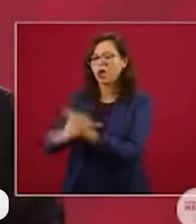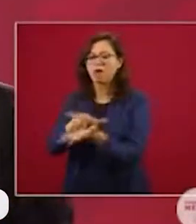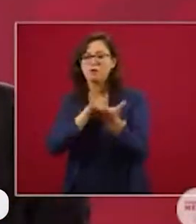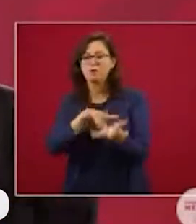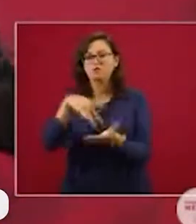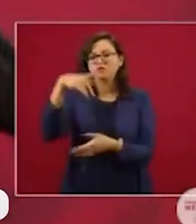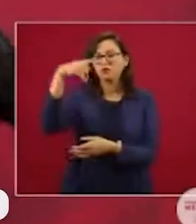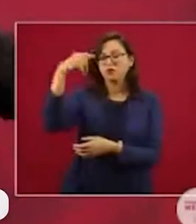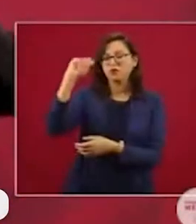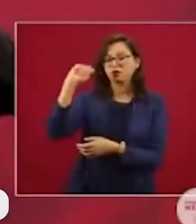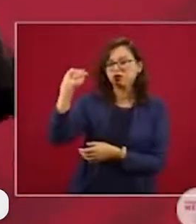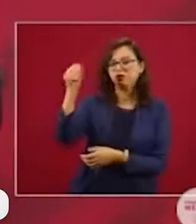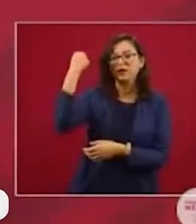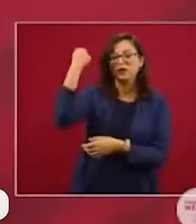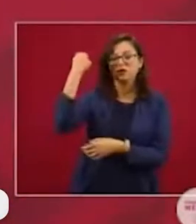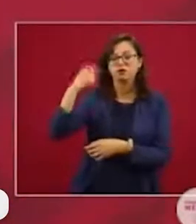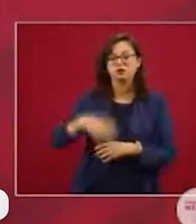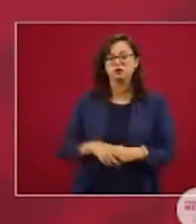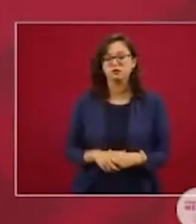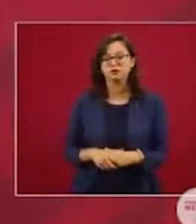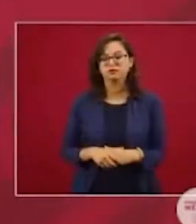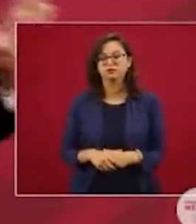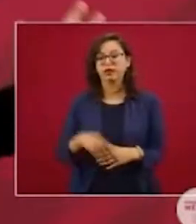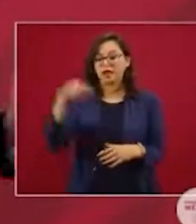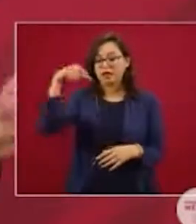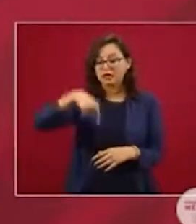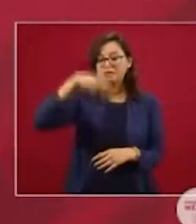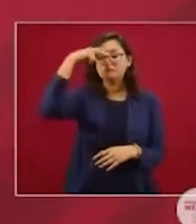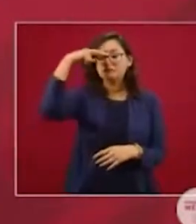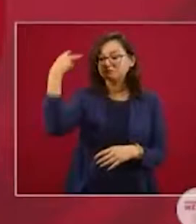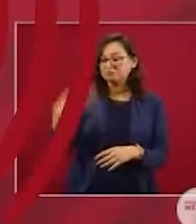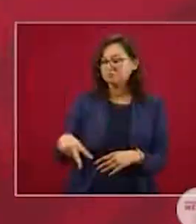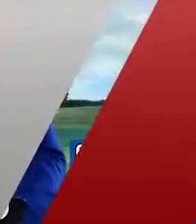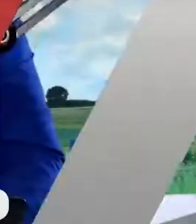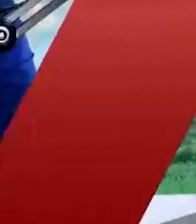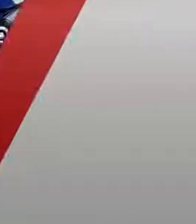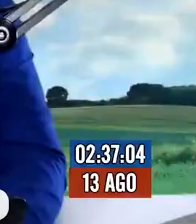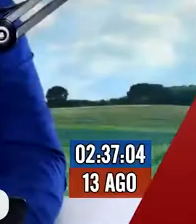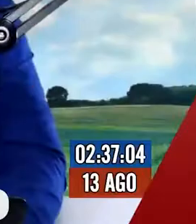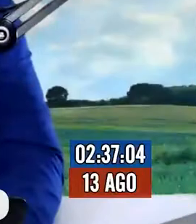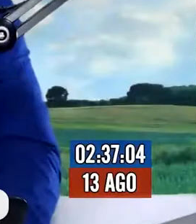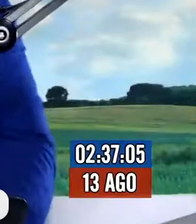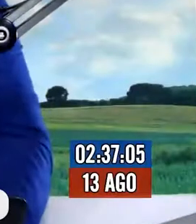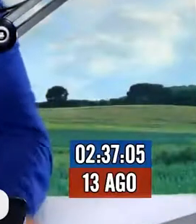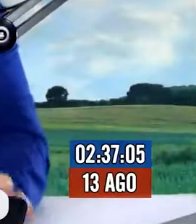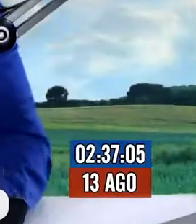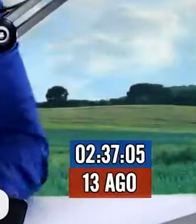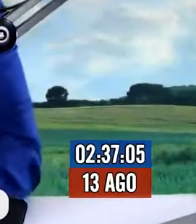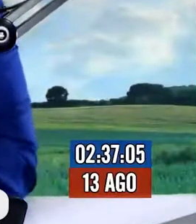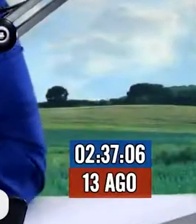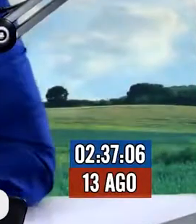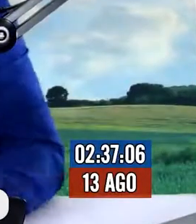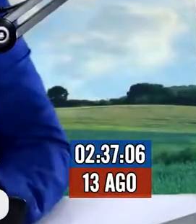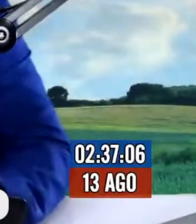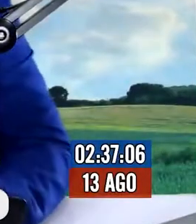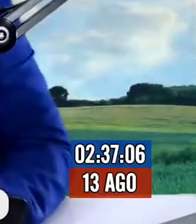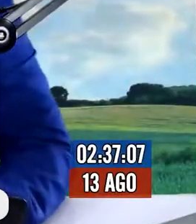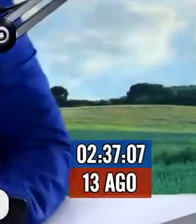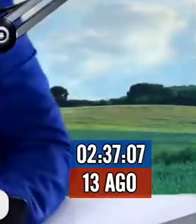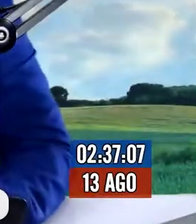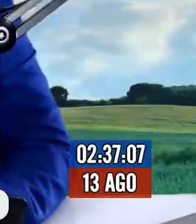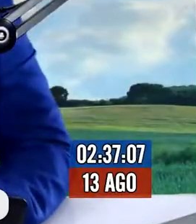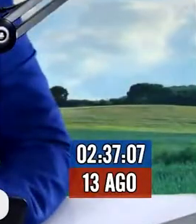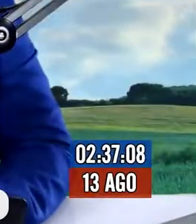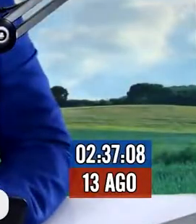en mexico se hace el terminado y de mismo se distribuye américa latina y el caribe entonces la pregunta es ya está